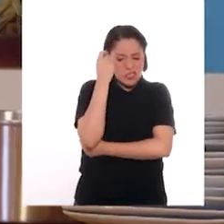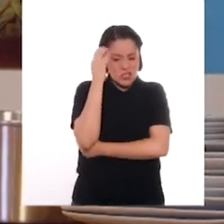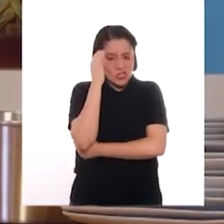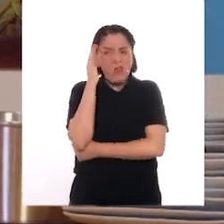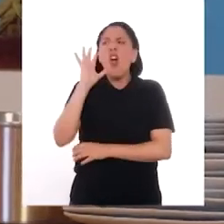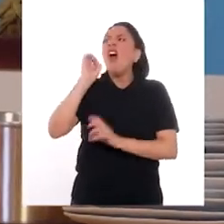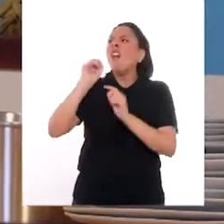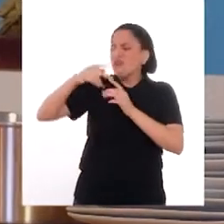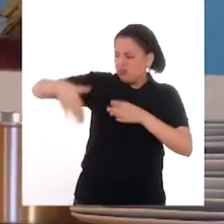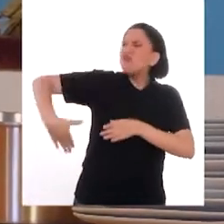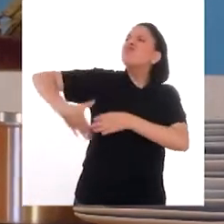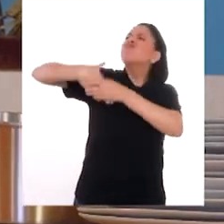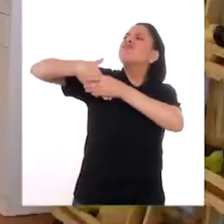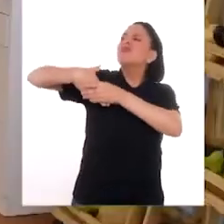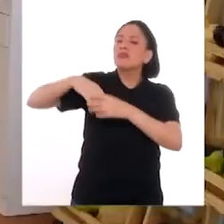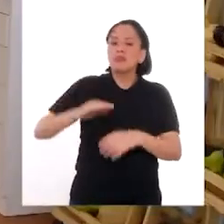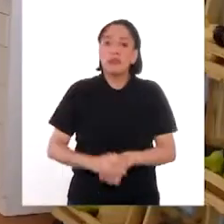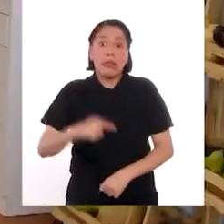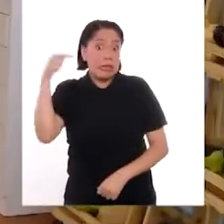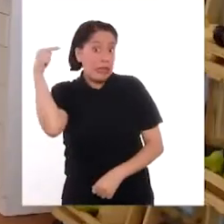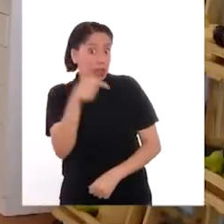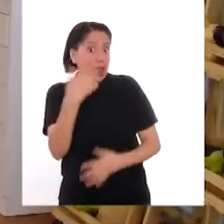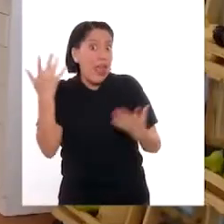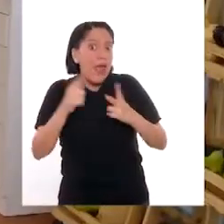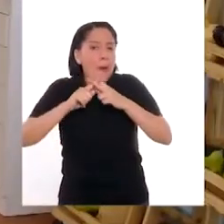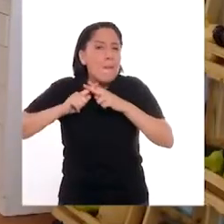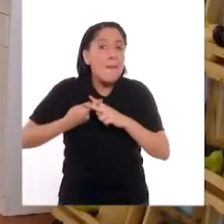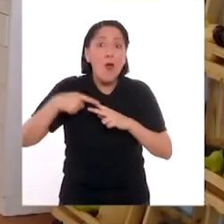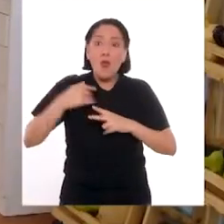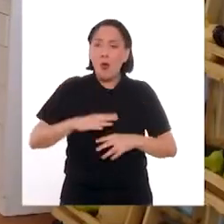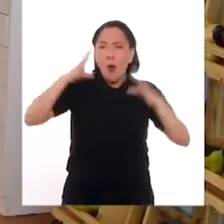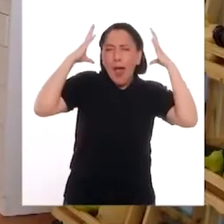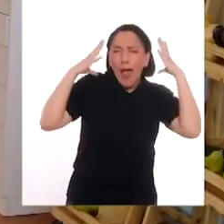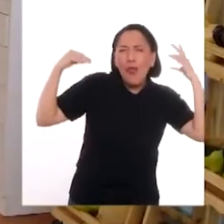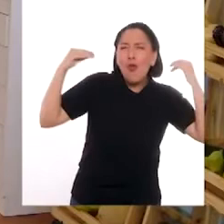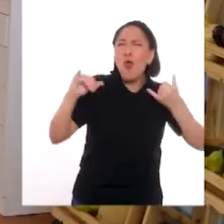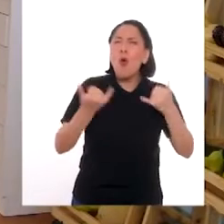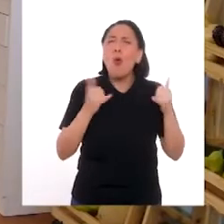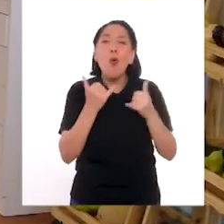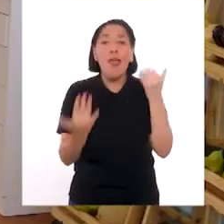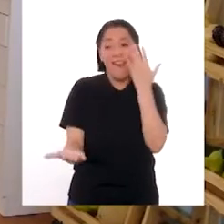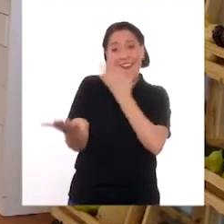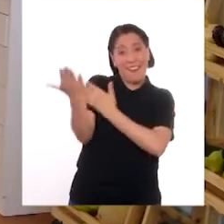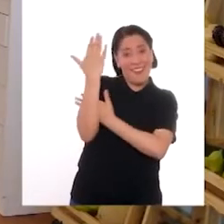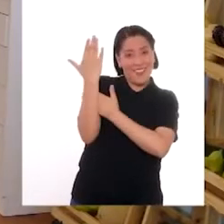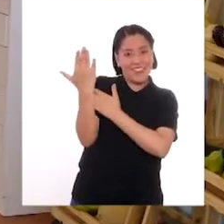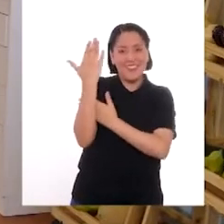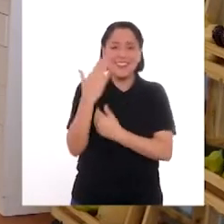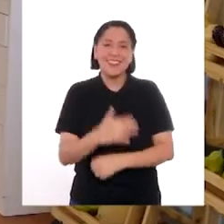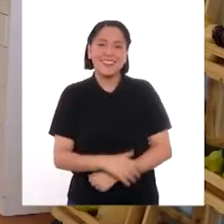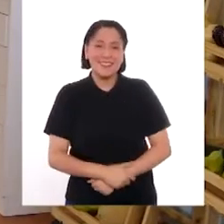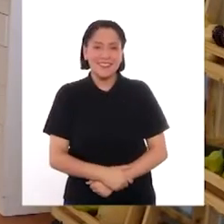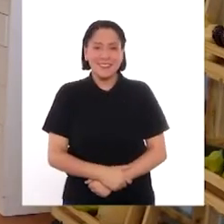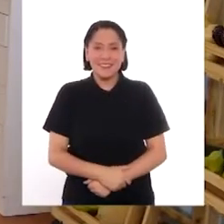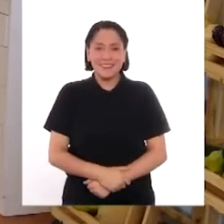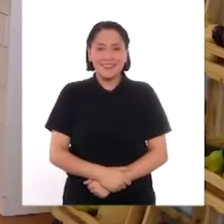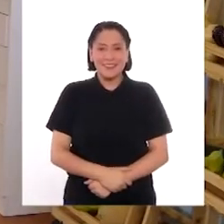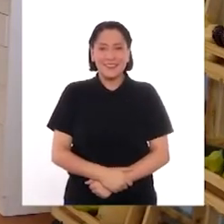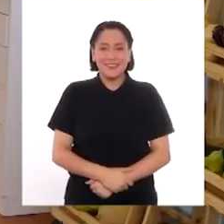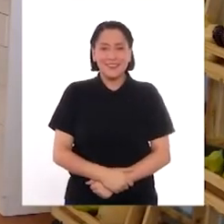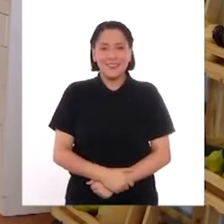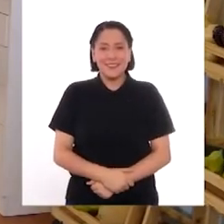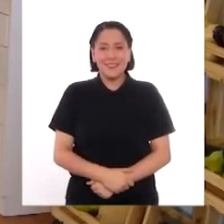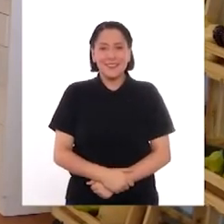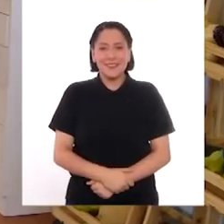Claro. Trato hecho. Y desde entonces, el duende solo juega en la mañana.